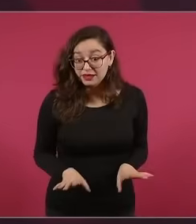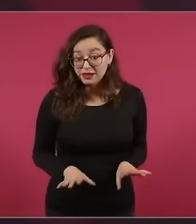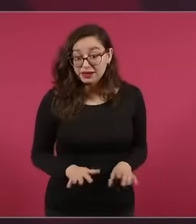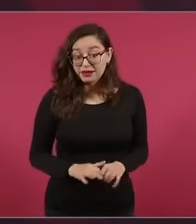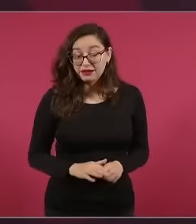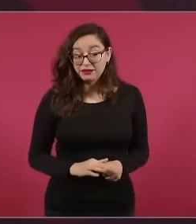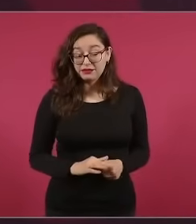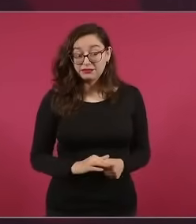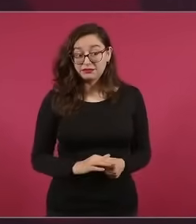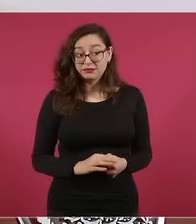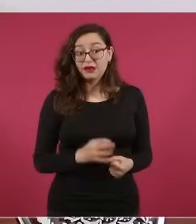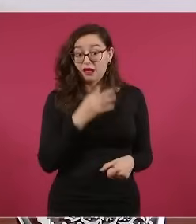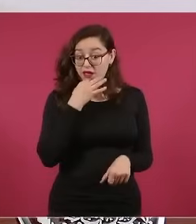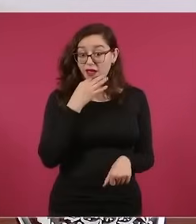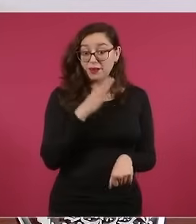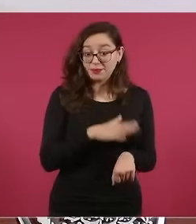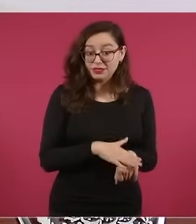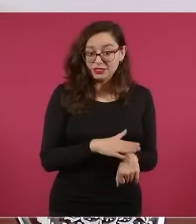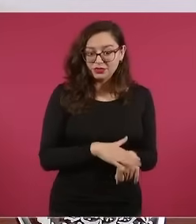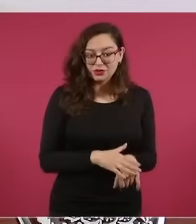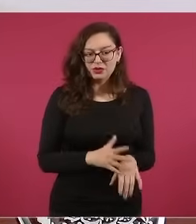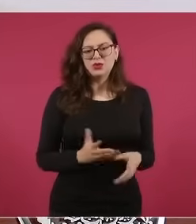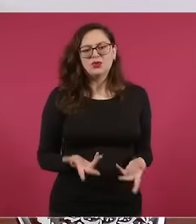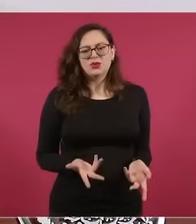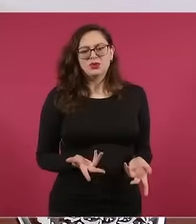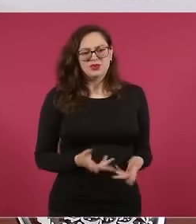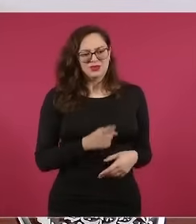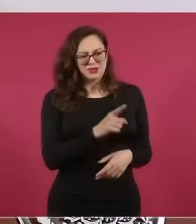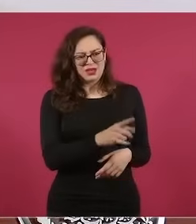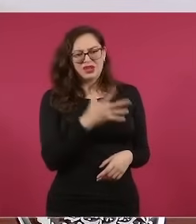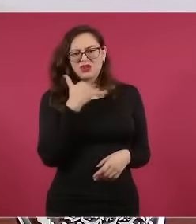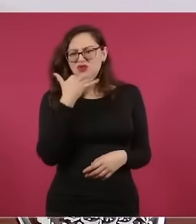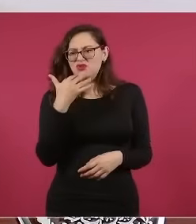van ustedes a apoyar el regreso